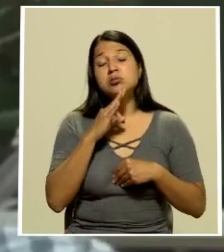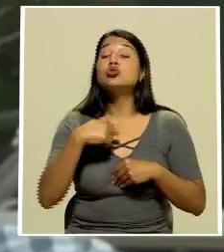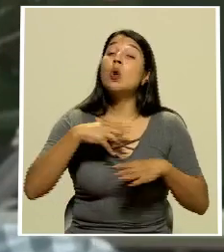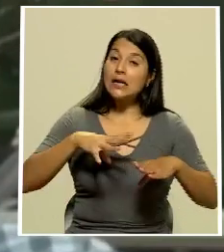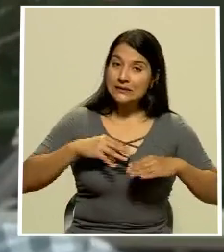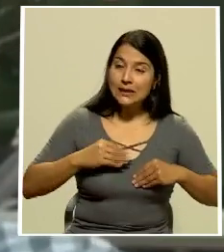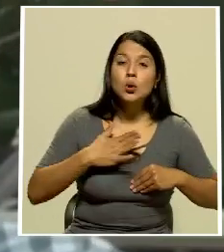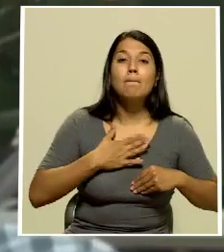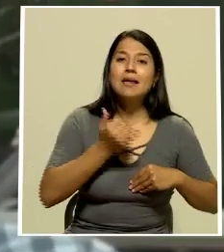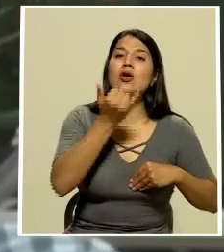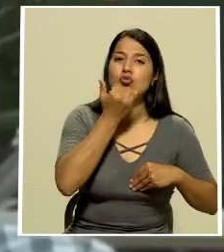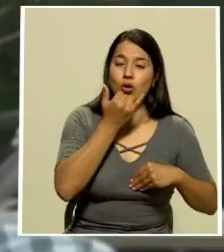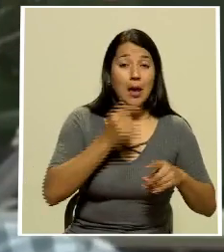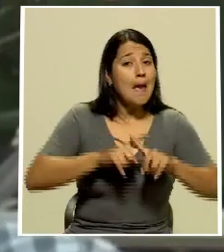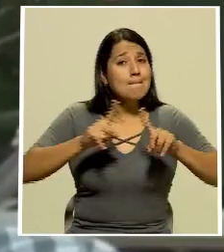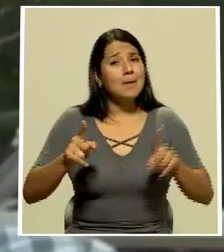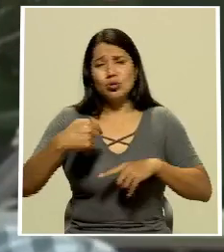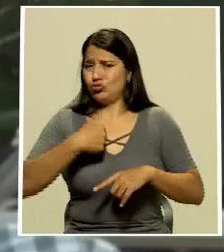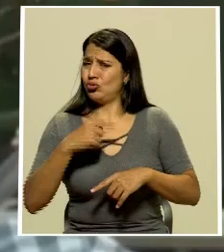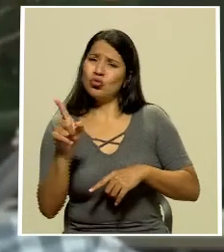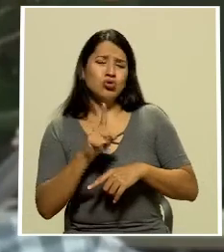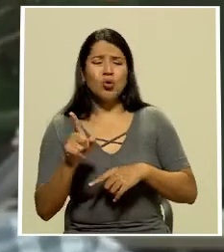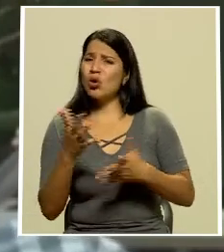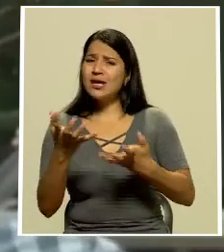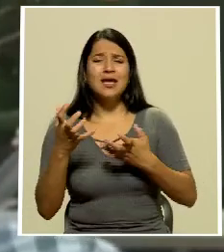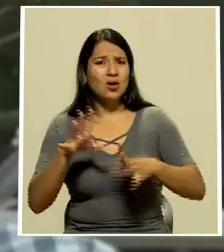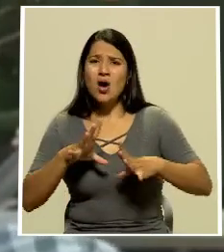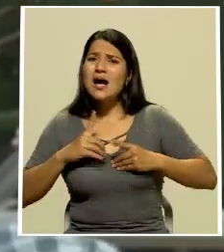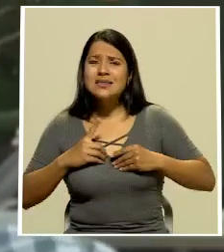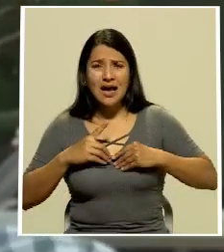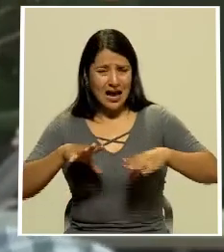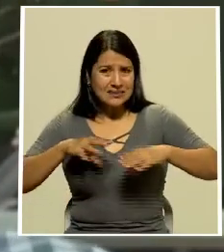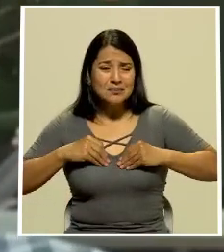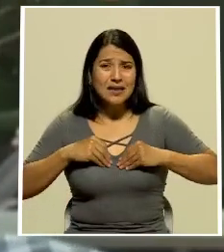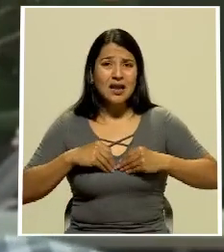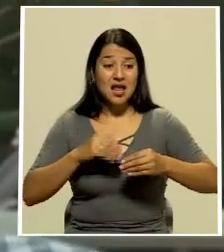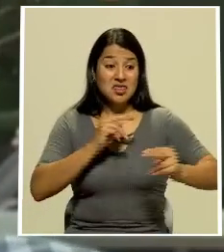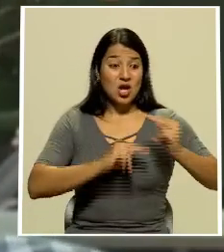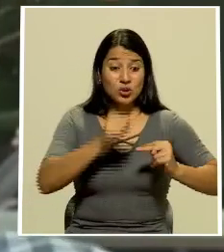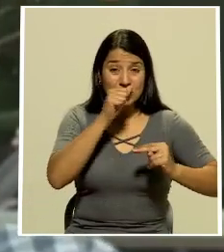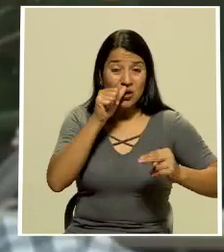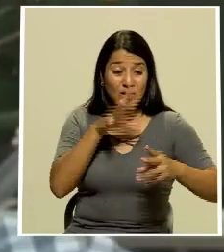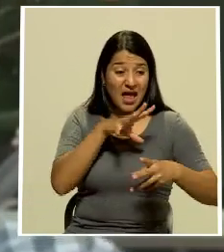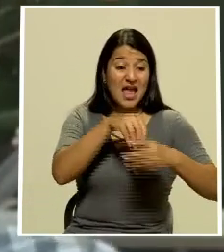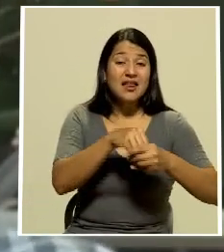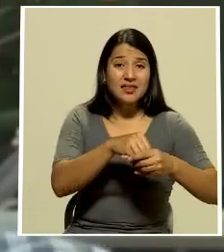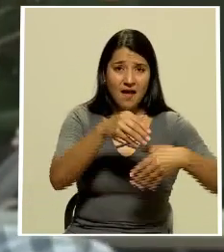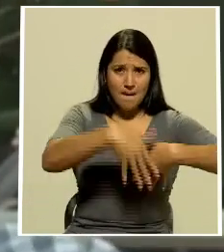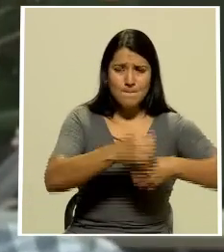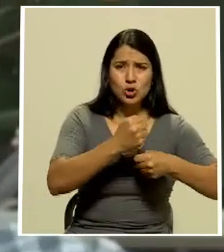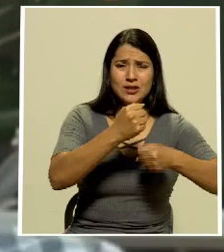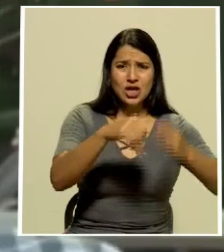aceptar que el narcotráfico puede infiltrar y pervertir una protesta social en Costa Rica. No me resigno